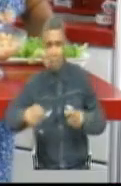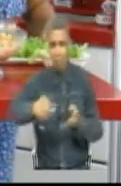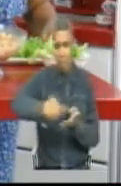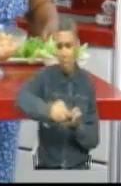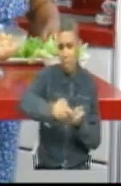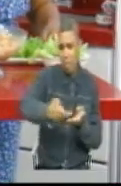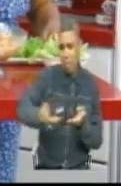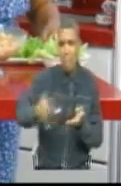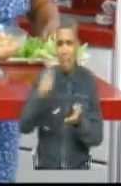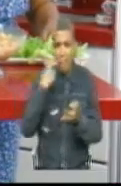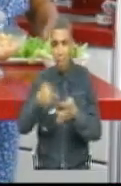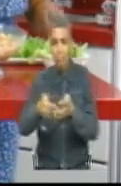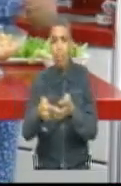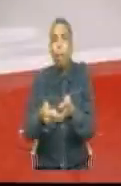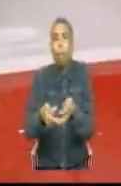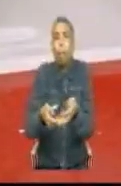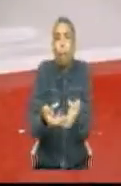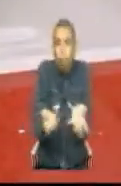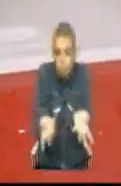antiestético